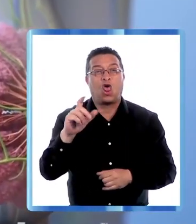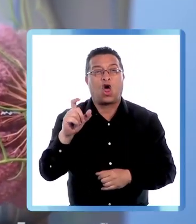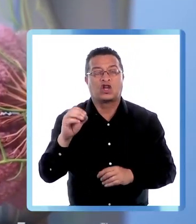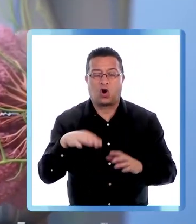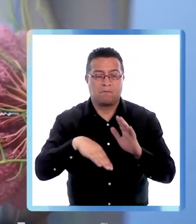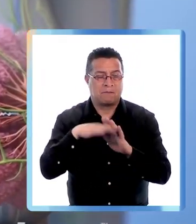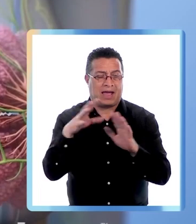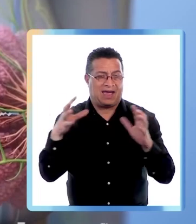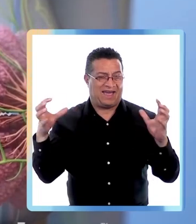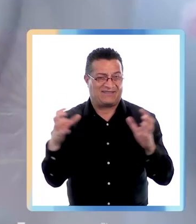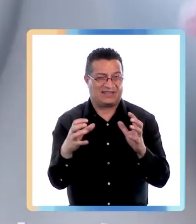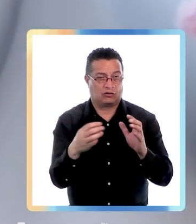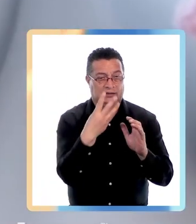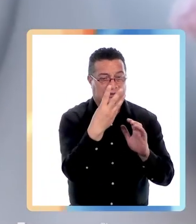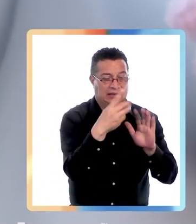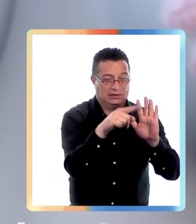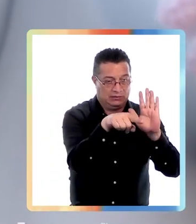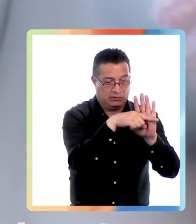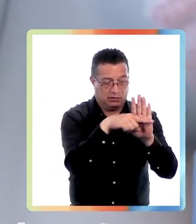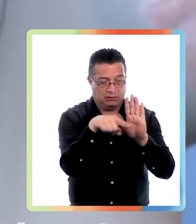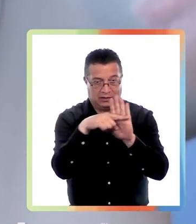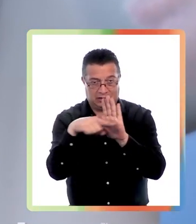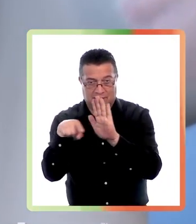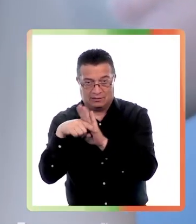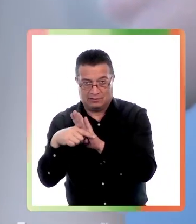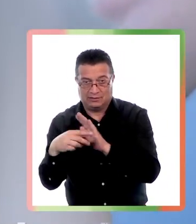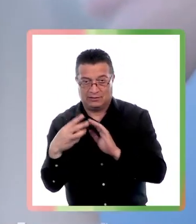más agresiva del cáncer de mama. Claro.